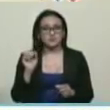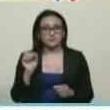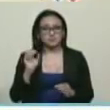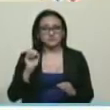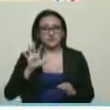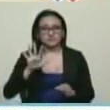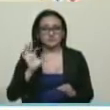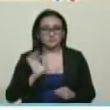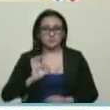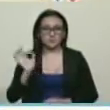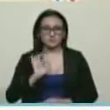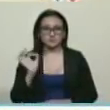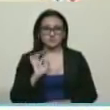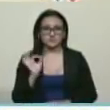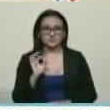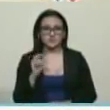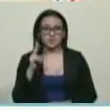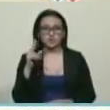50.05% y